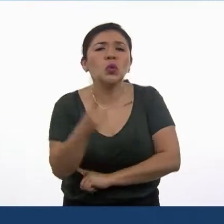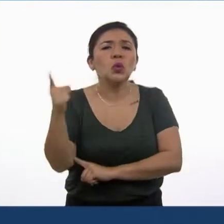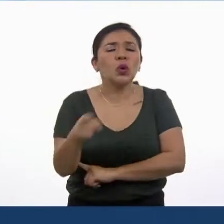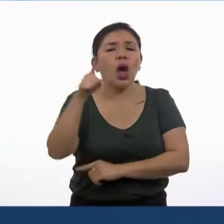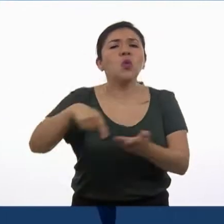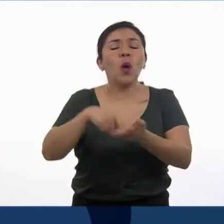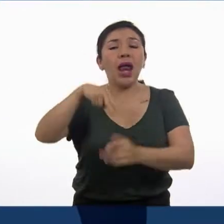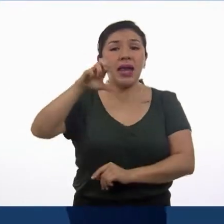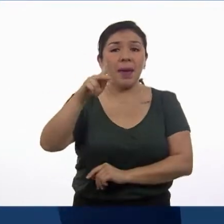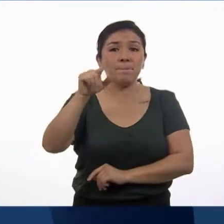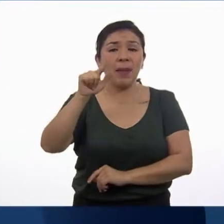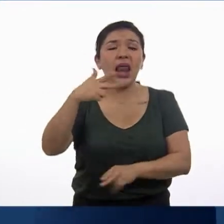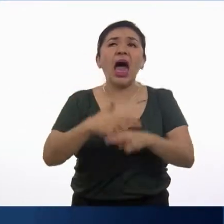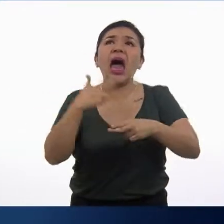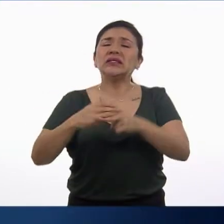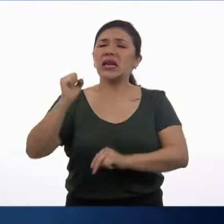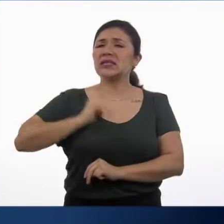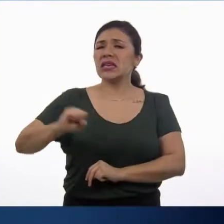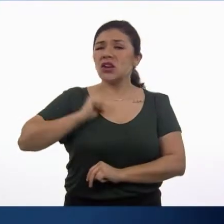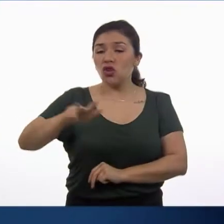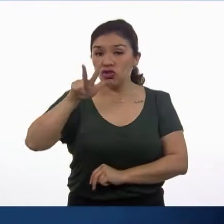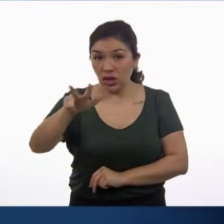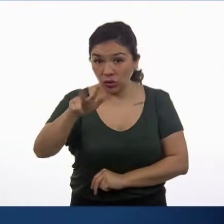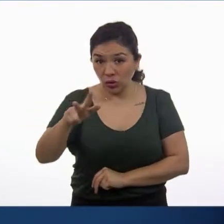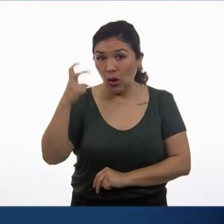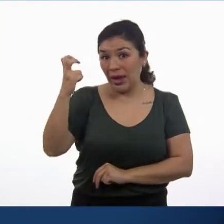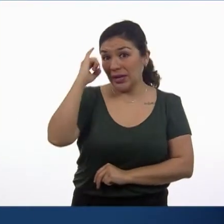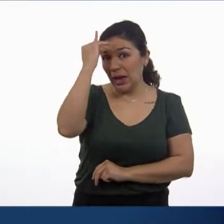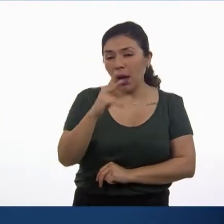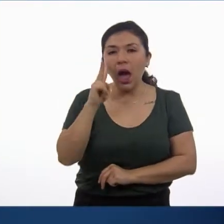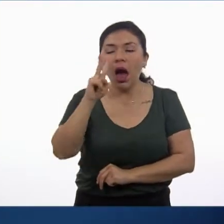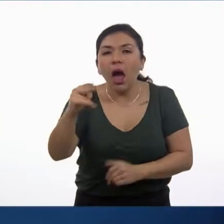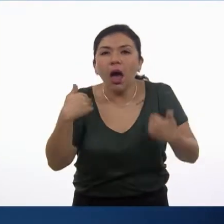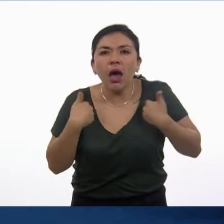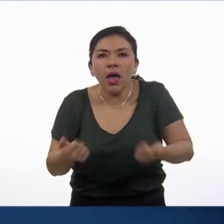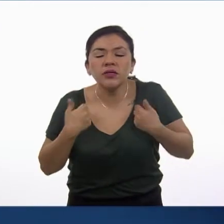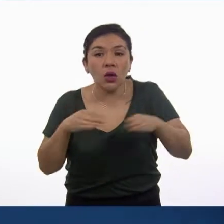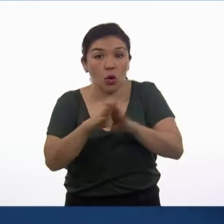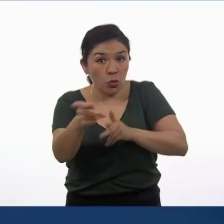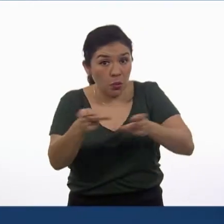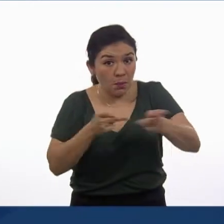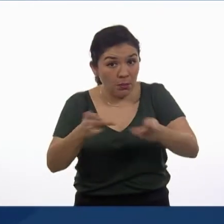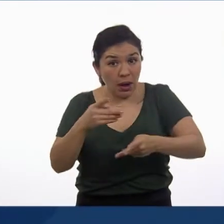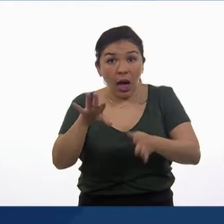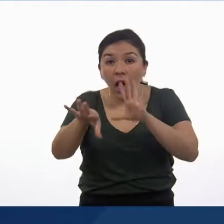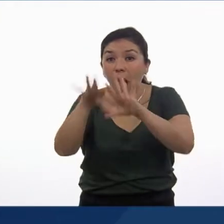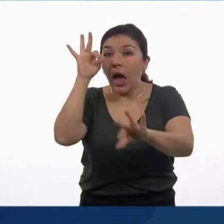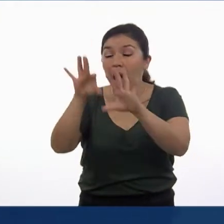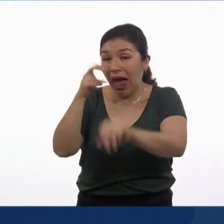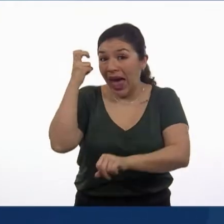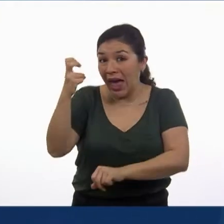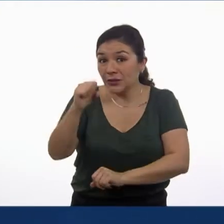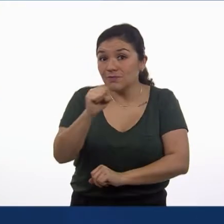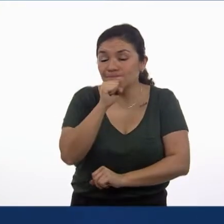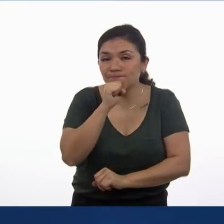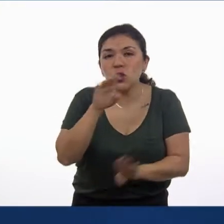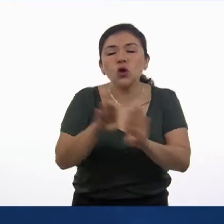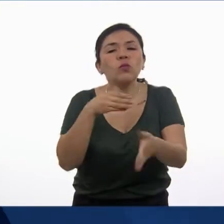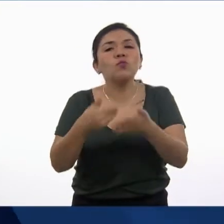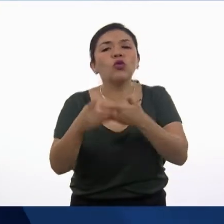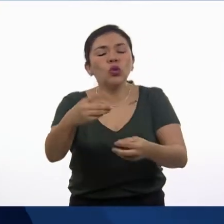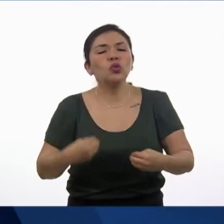el siglo XVIII. Las imágenes le advierten al lector: prepárate para encontrar en este texto sagrado el modelo para una